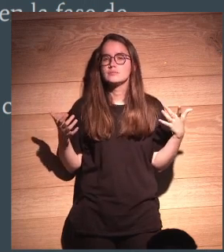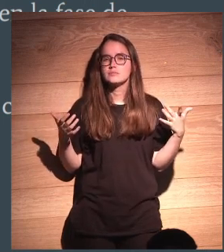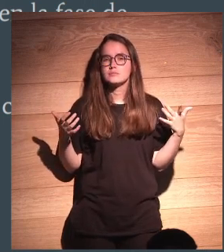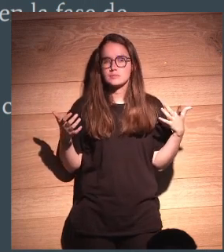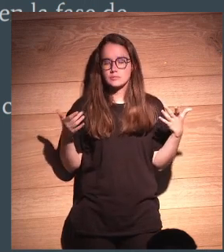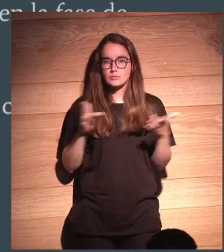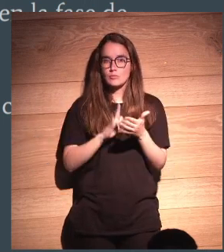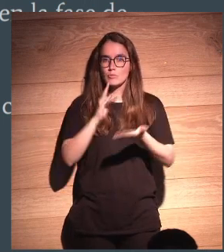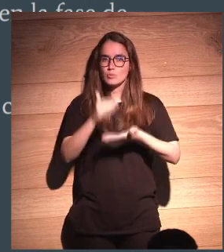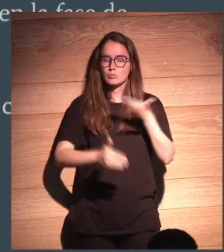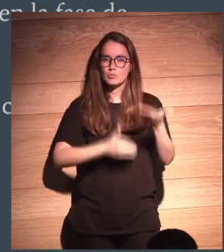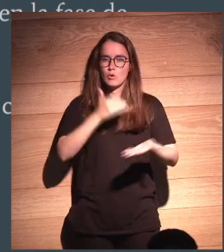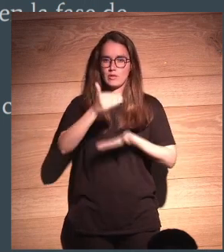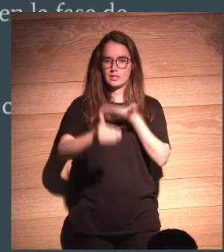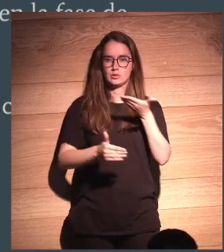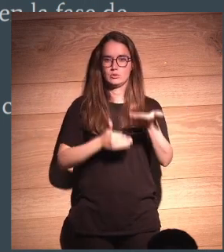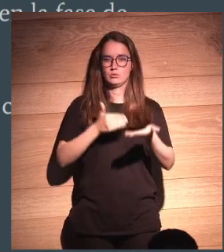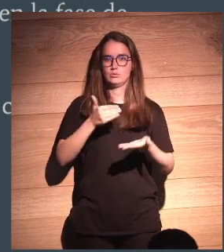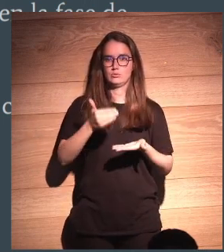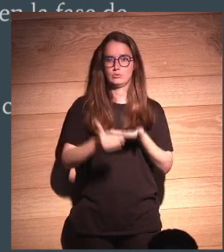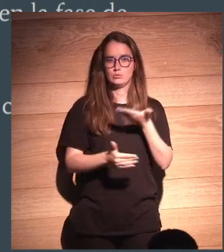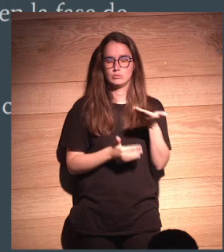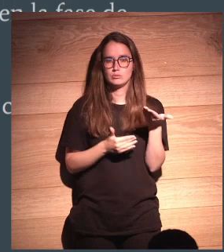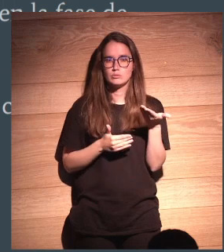Tenemos un proceso en el cual